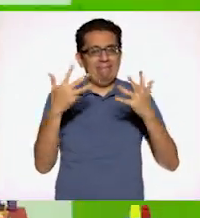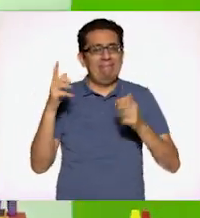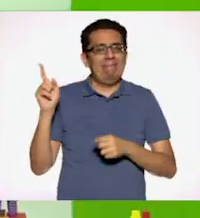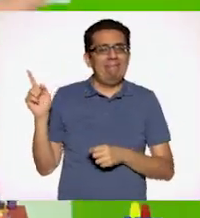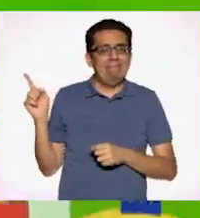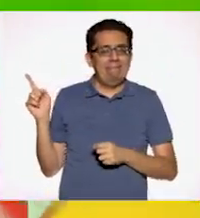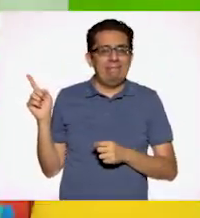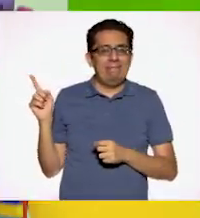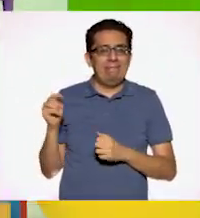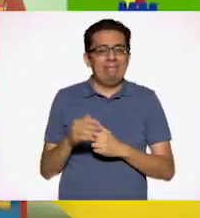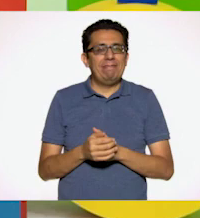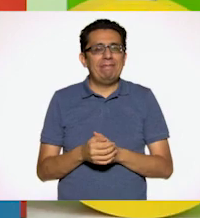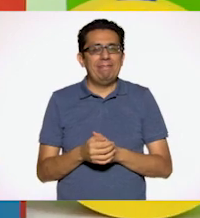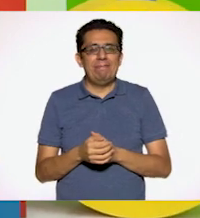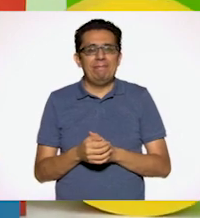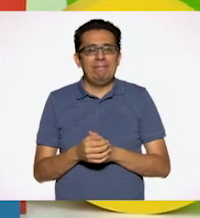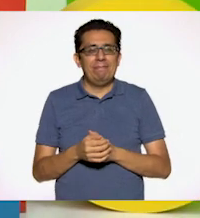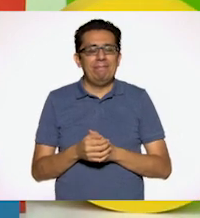¡Achú!